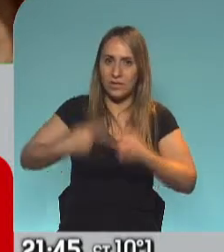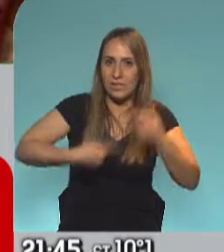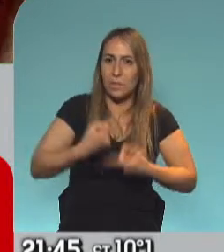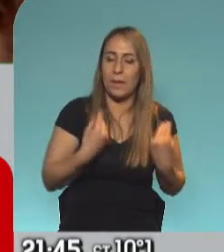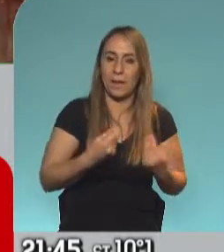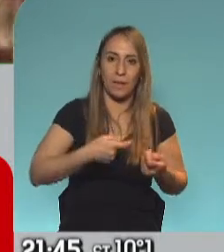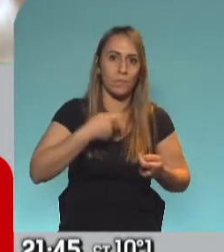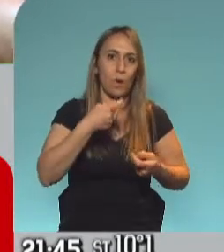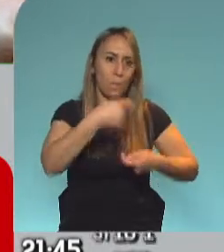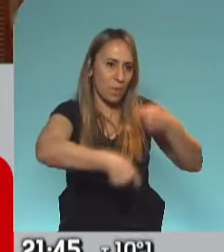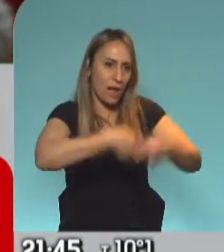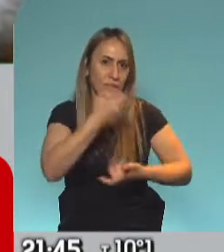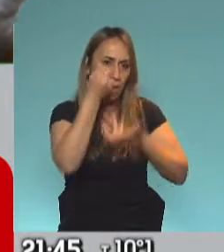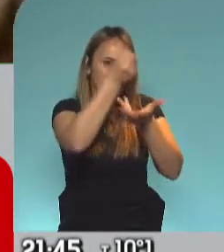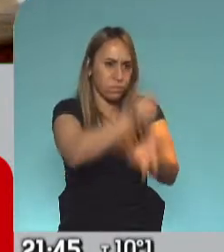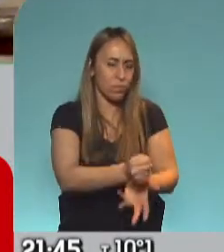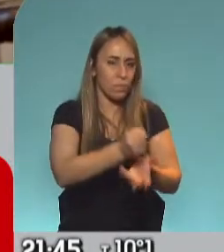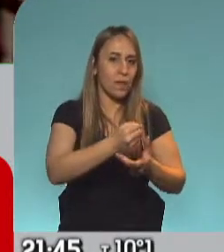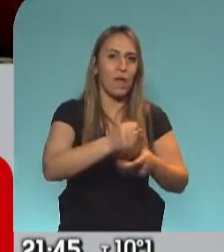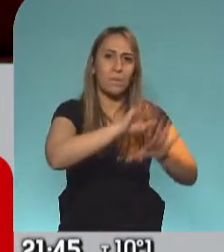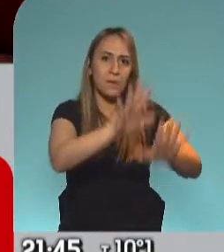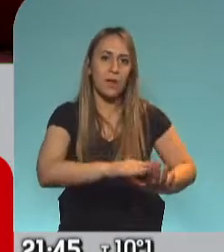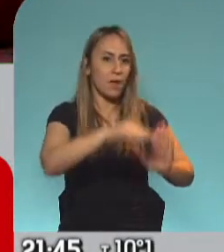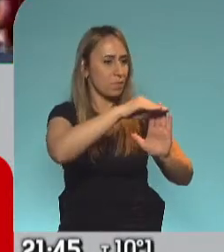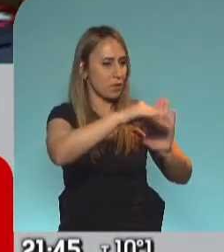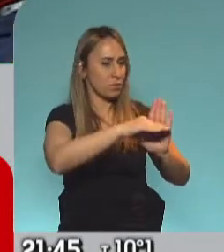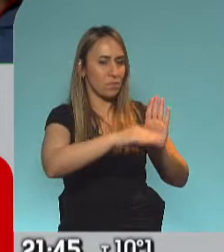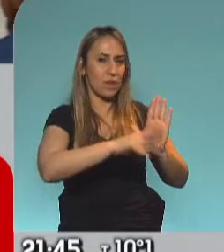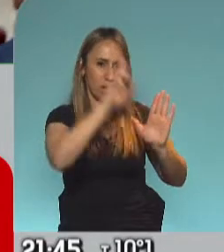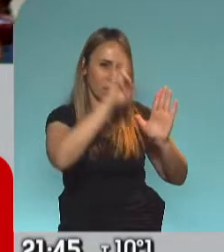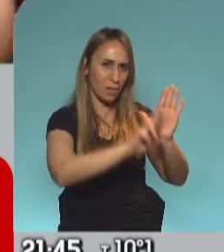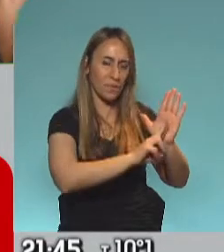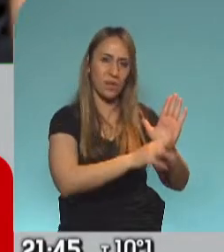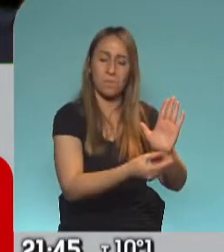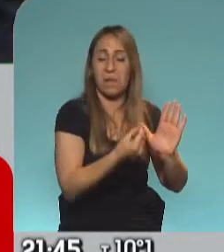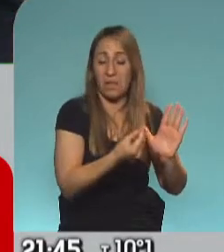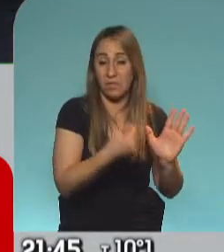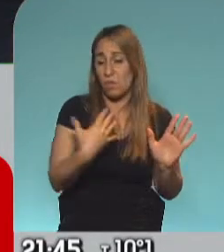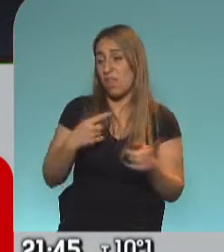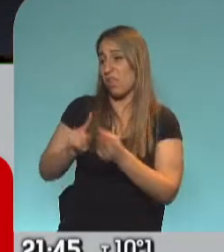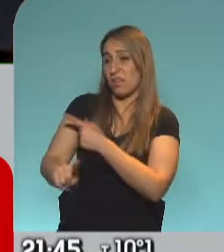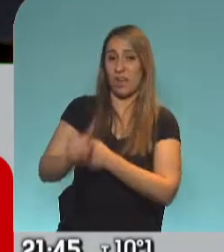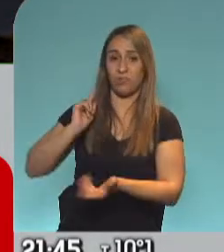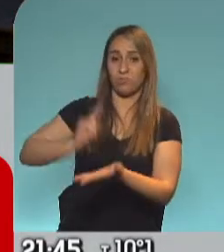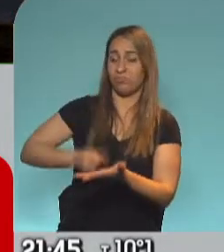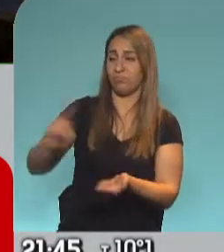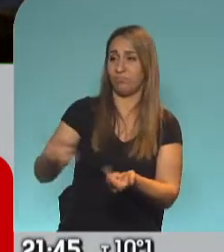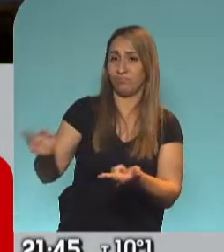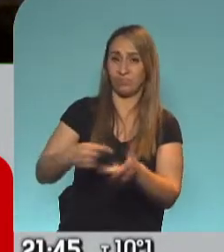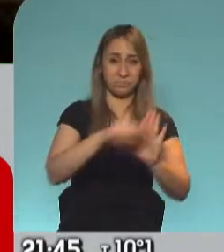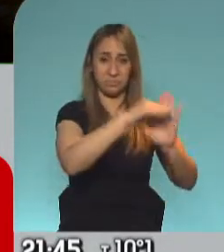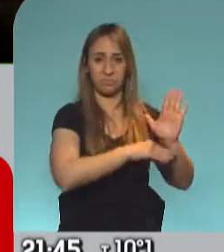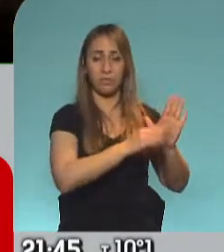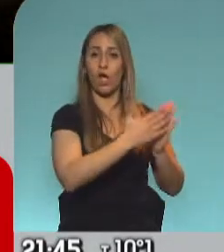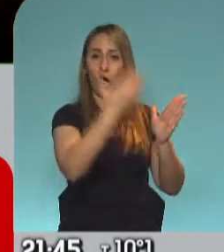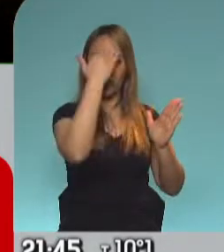o con todo lo que eso importa, con el Consejo, si en realidad se puede hacer de otra manera este tipo de designaciones sin cumplir con lo que prohíbe la